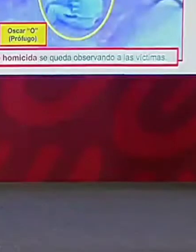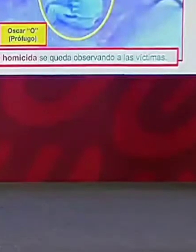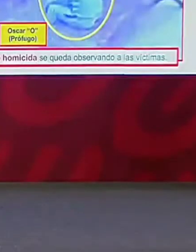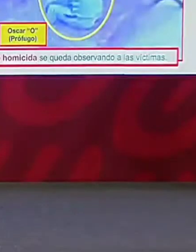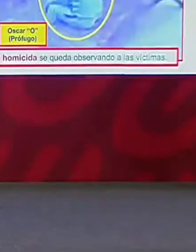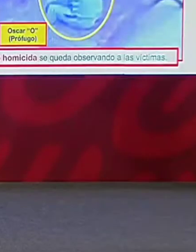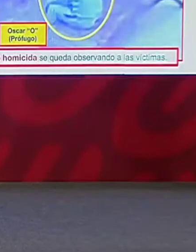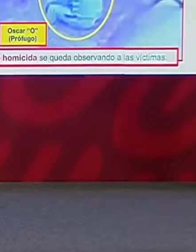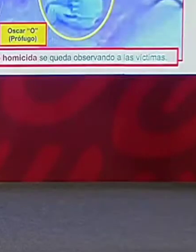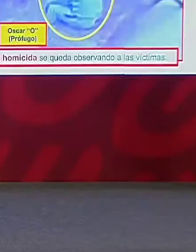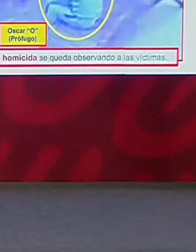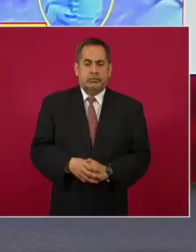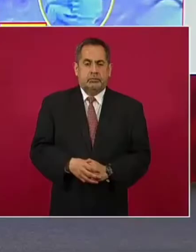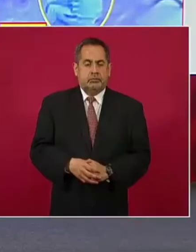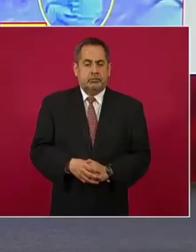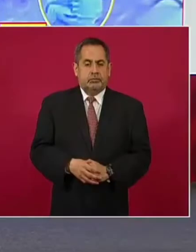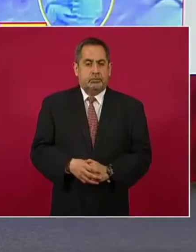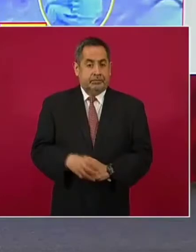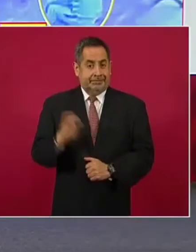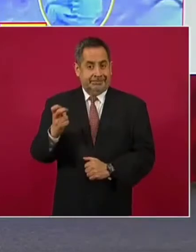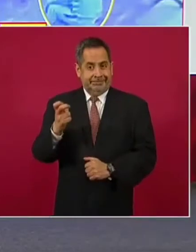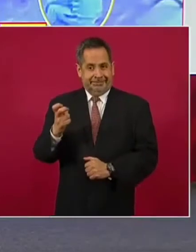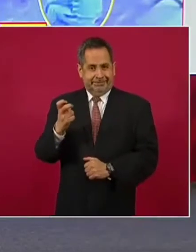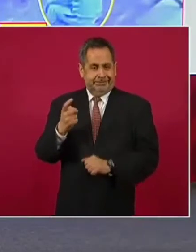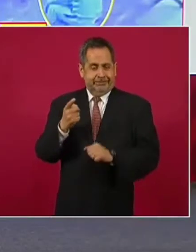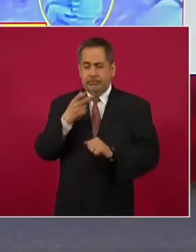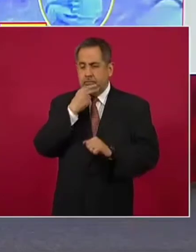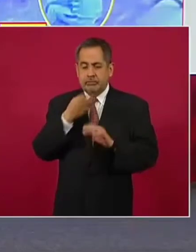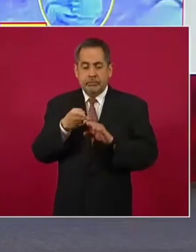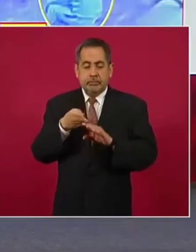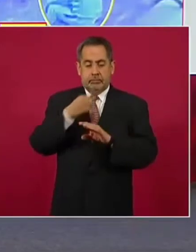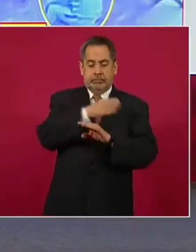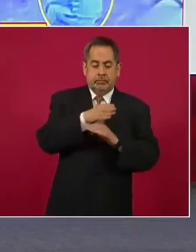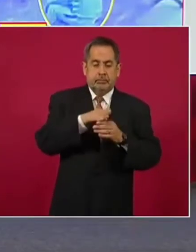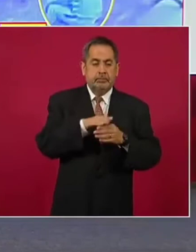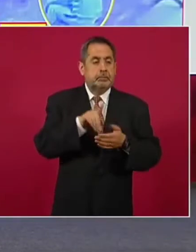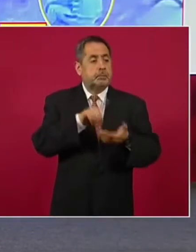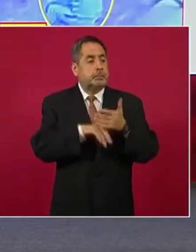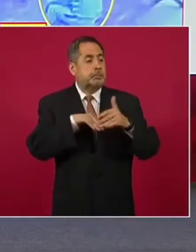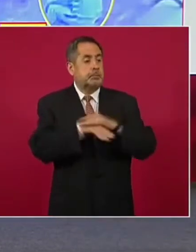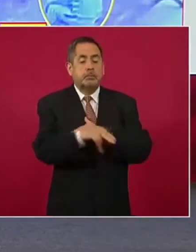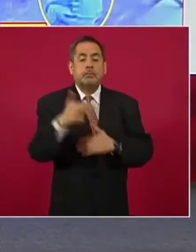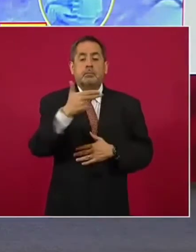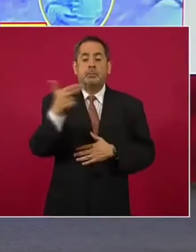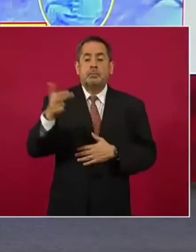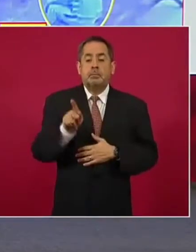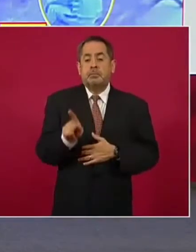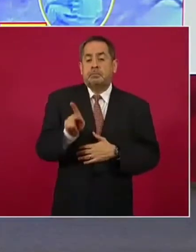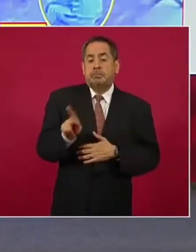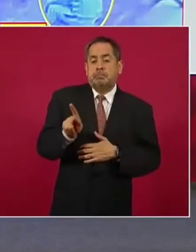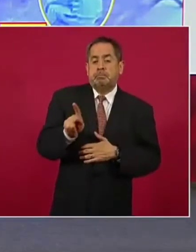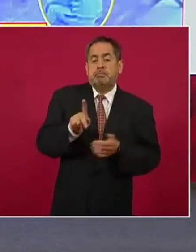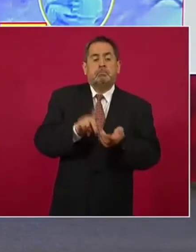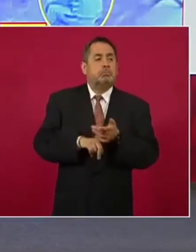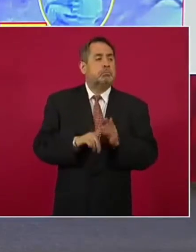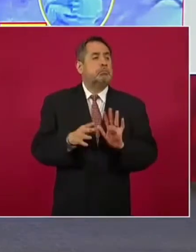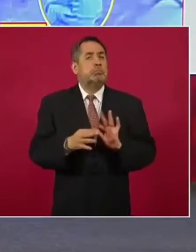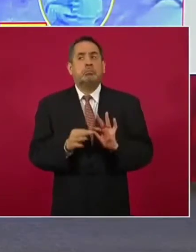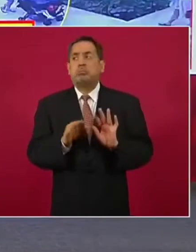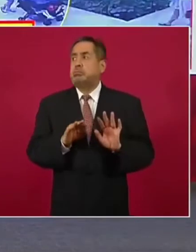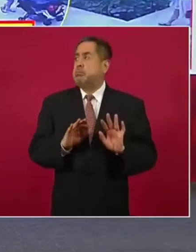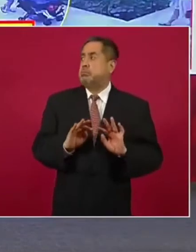días antes para poder conocer toda la operación en el hotel y luego aportar esa información a los perpetradores